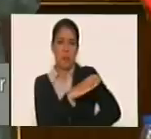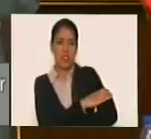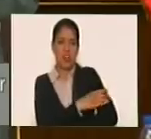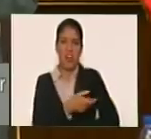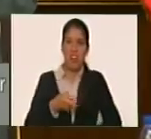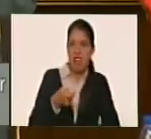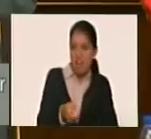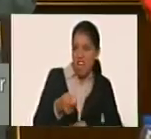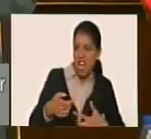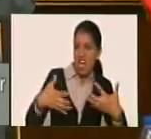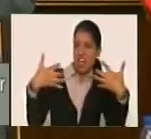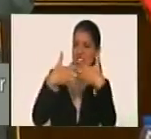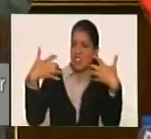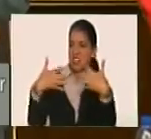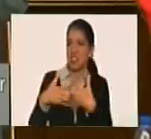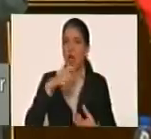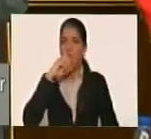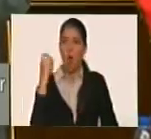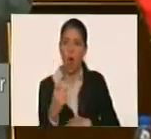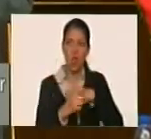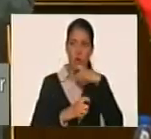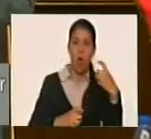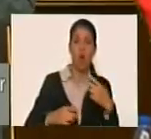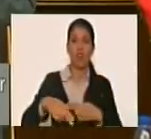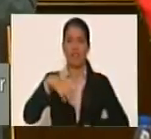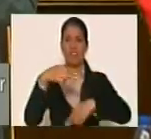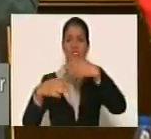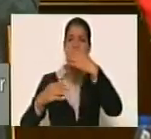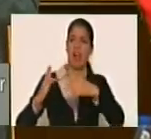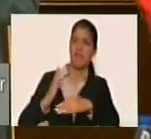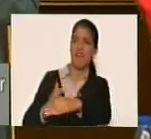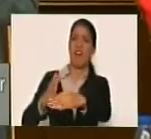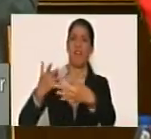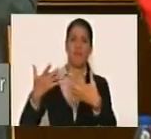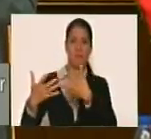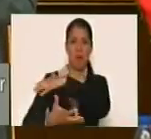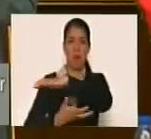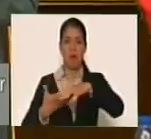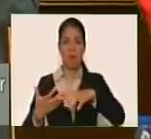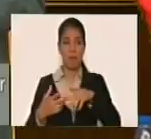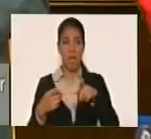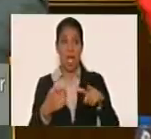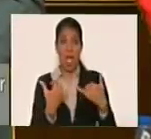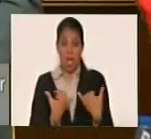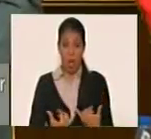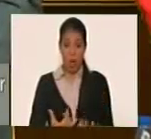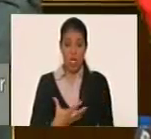violencia, los que trajeron la guarimba, no están contentos.